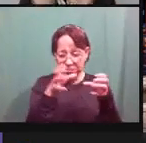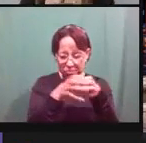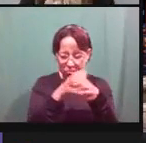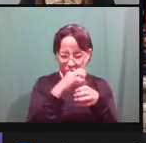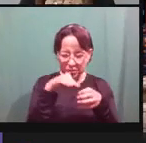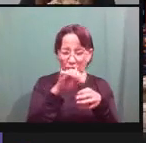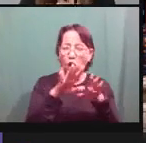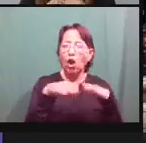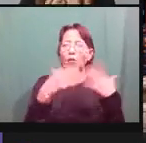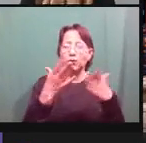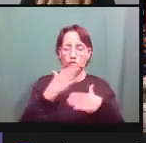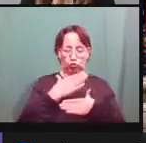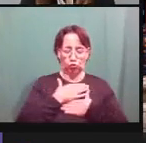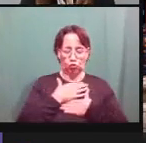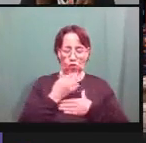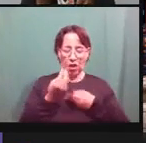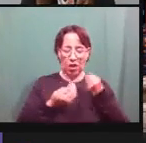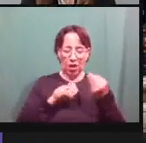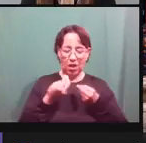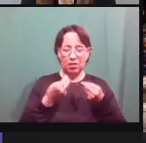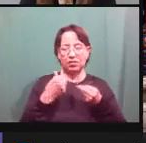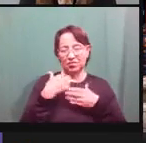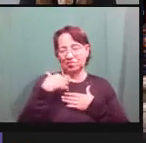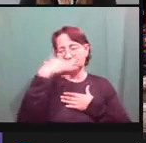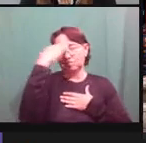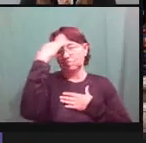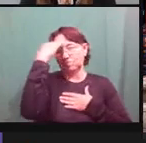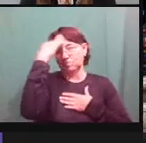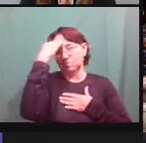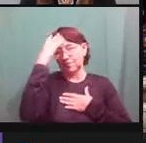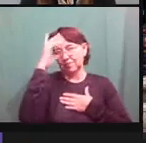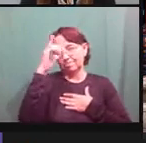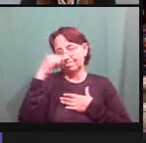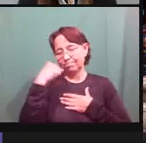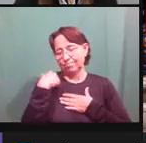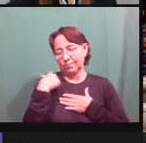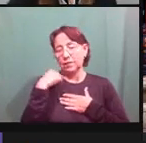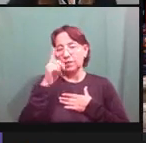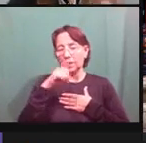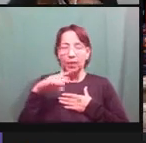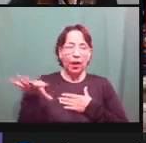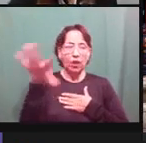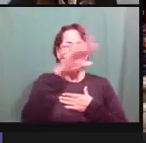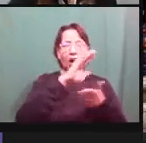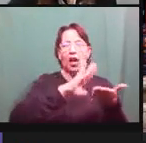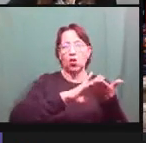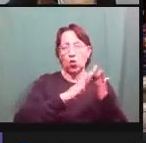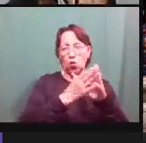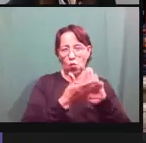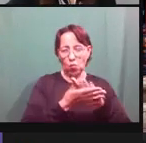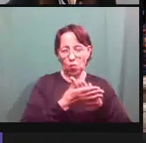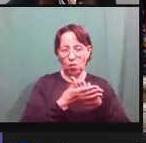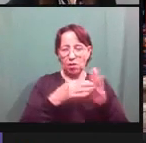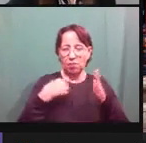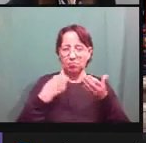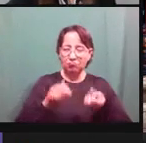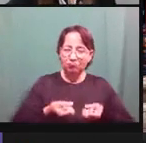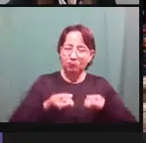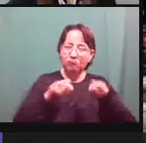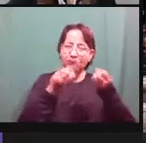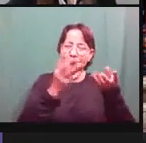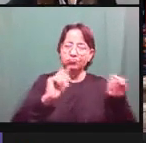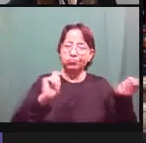lo que yo hago o desde lo que sé, comunitariamente aporto a los cambios, ¿no? Y a cambios